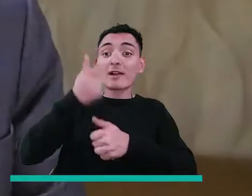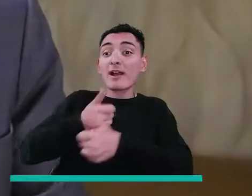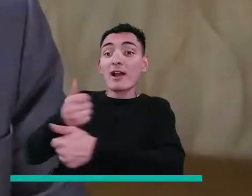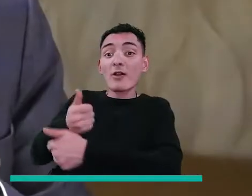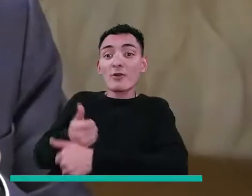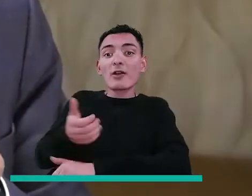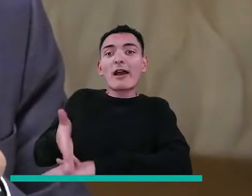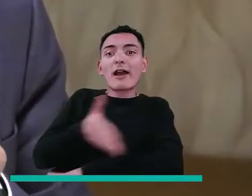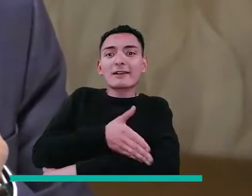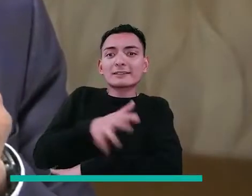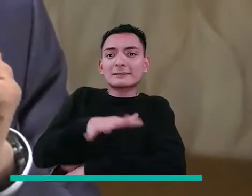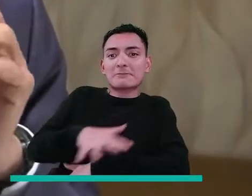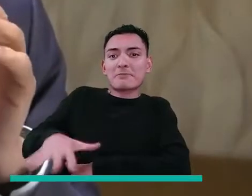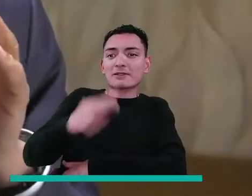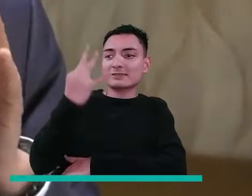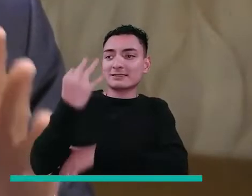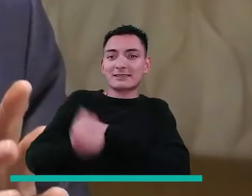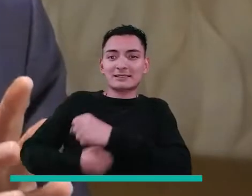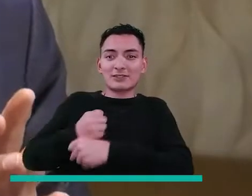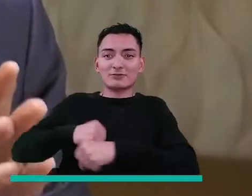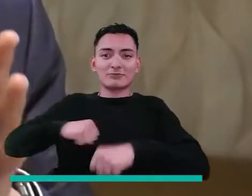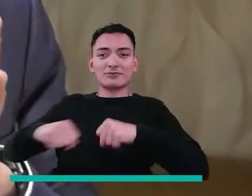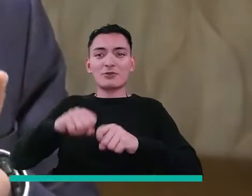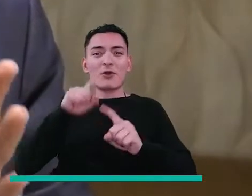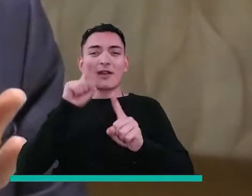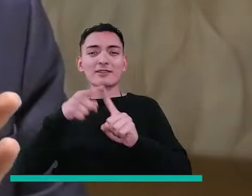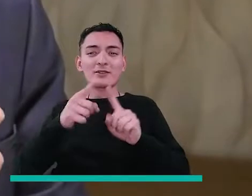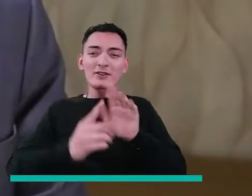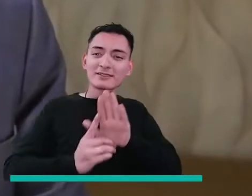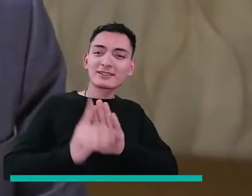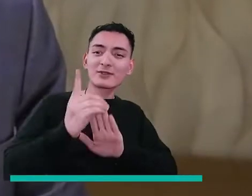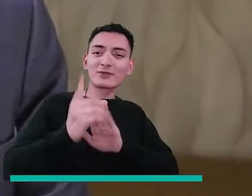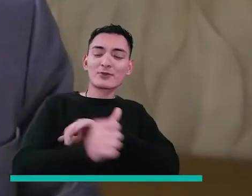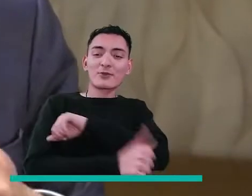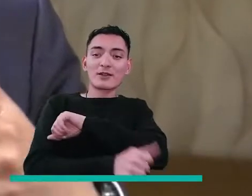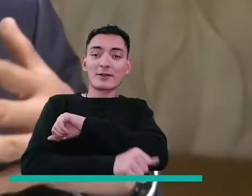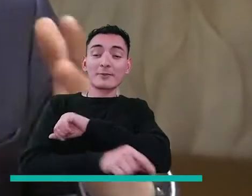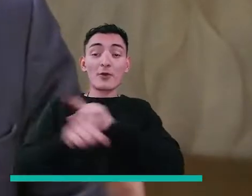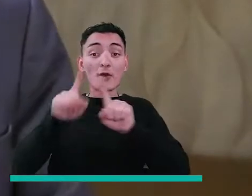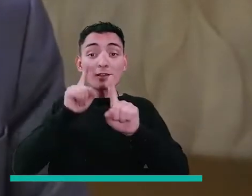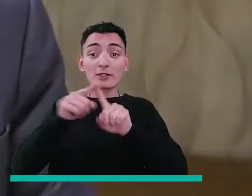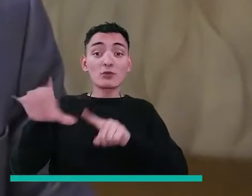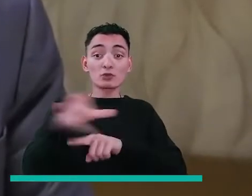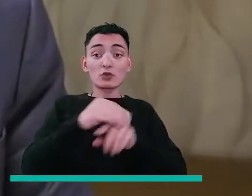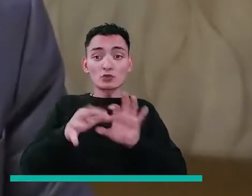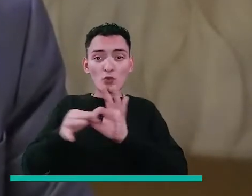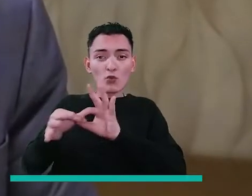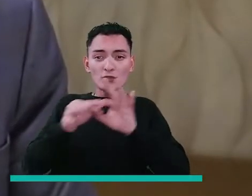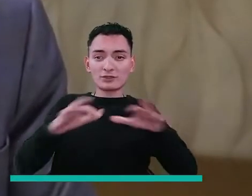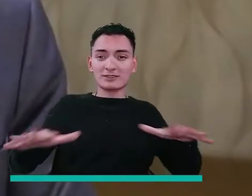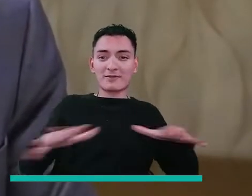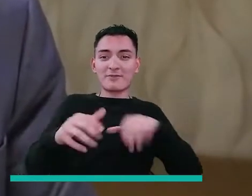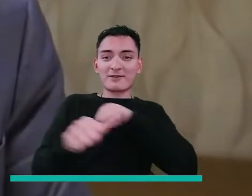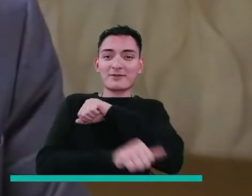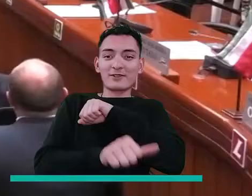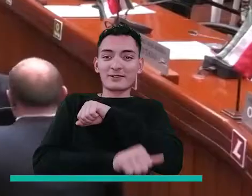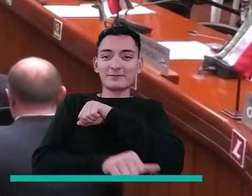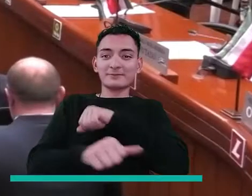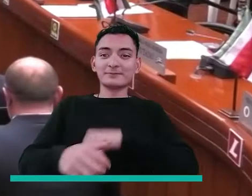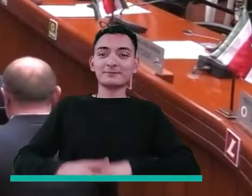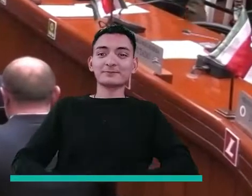pensar en lo que ellos han hecho en estos 3 años, y es pensar en el desarrollo de Boyacá. Así de que vamos a seguir trabajando de mano con la Asamblea de